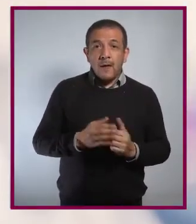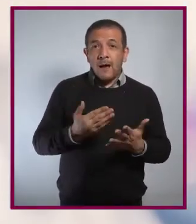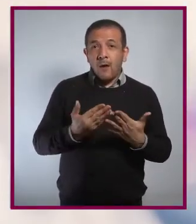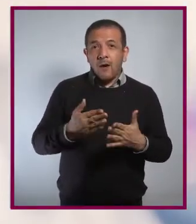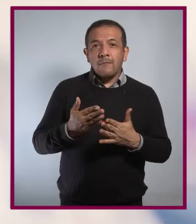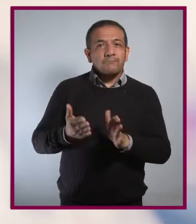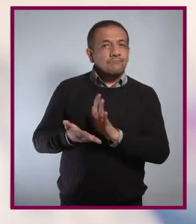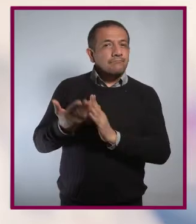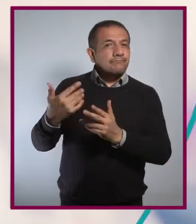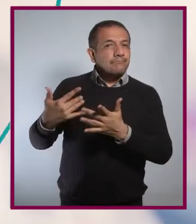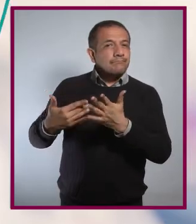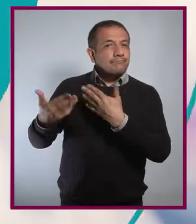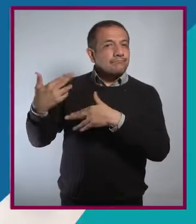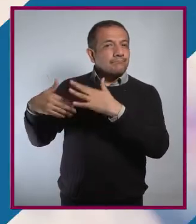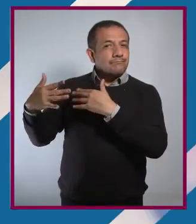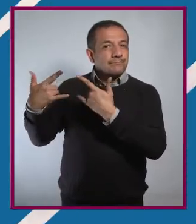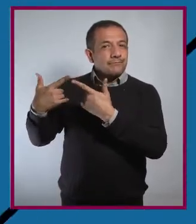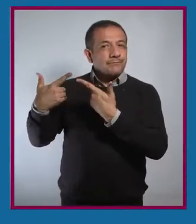Vayamos a la antigua Grecia.